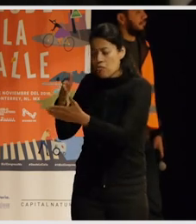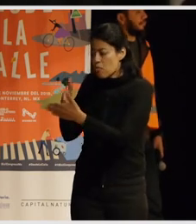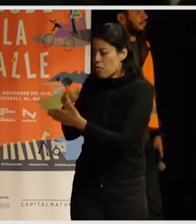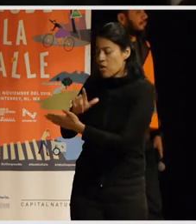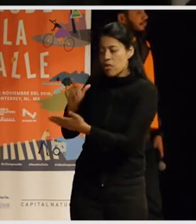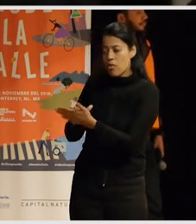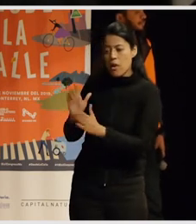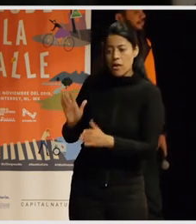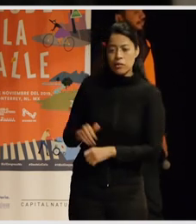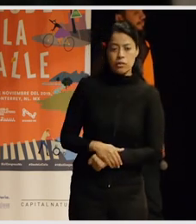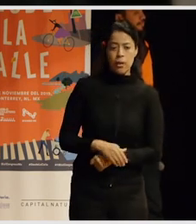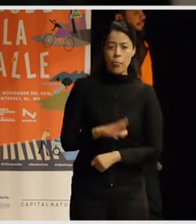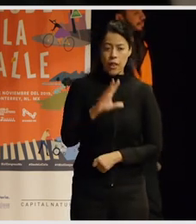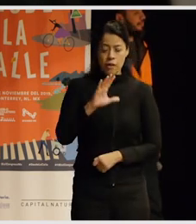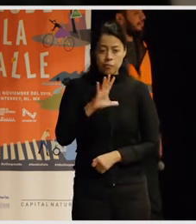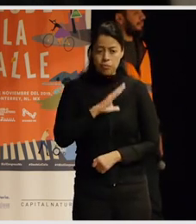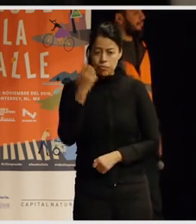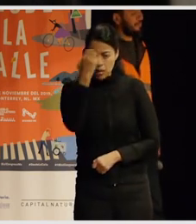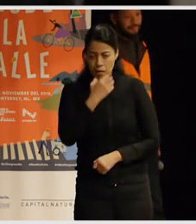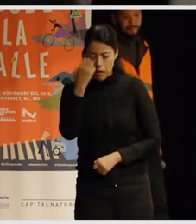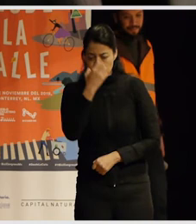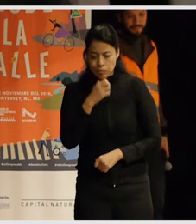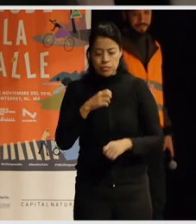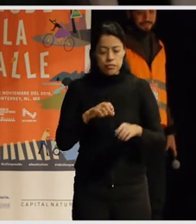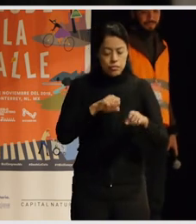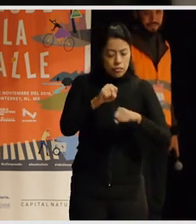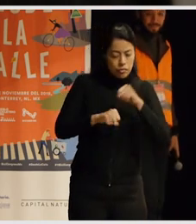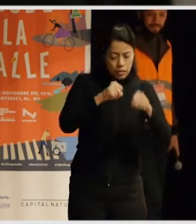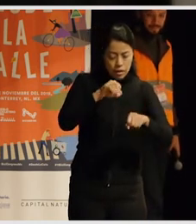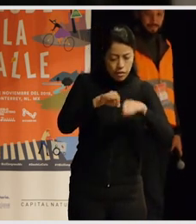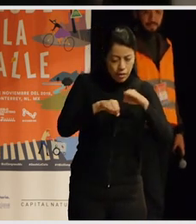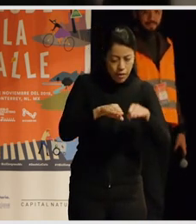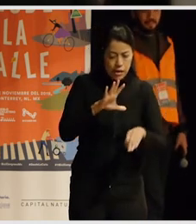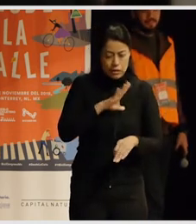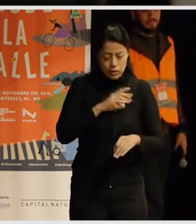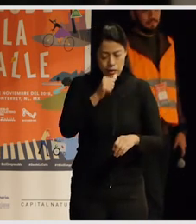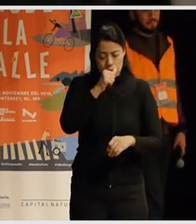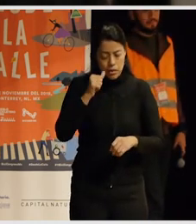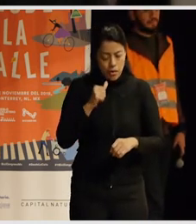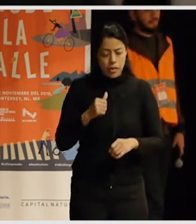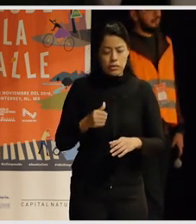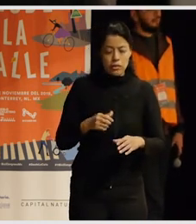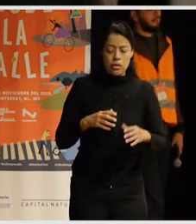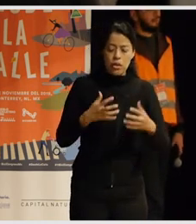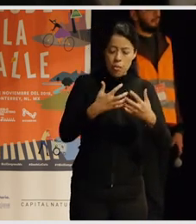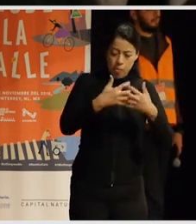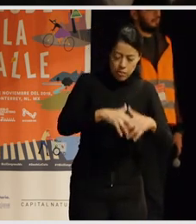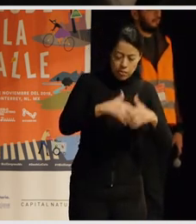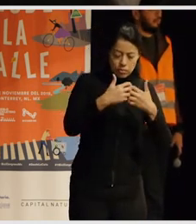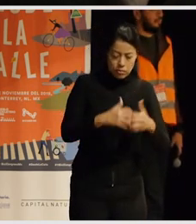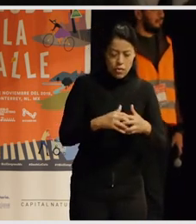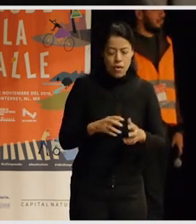de hecho la tesis se libra y ha basado en eso no el ciclista trabajador todo el silicio trabajador que hay en juárez se da mucho por la maquila no entonces